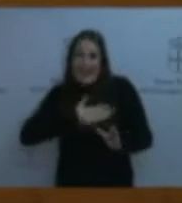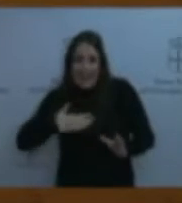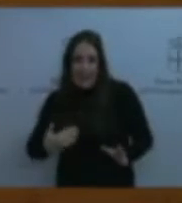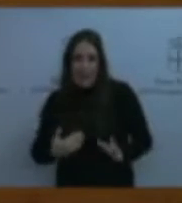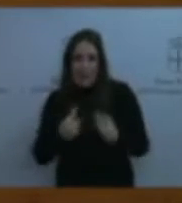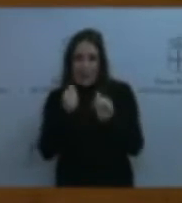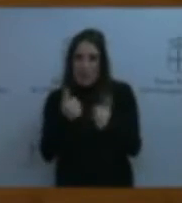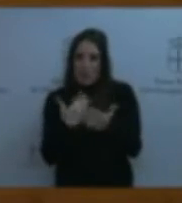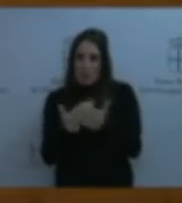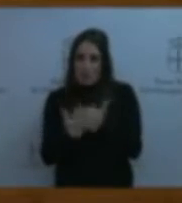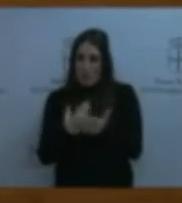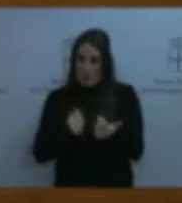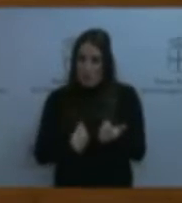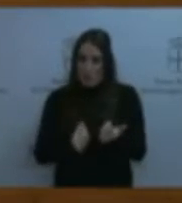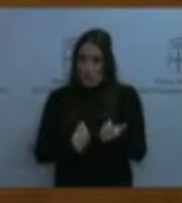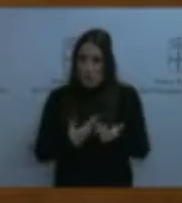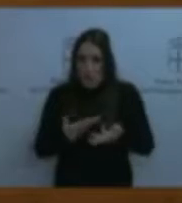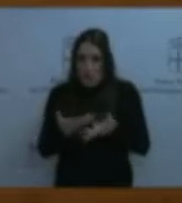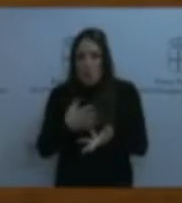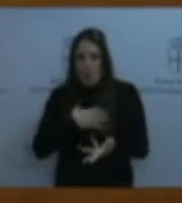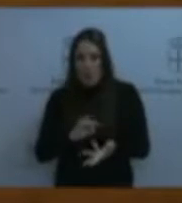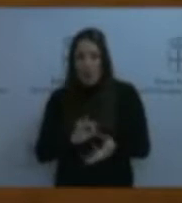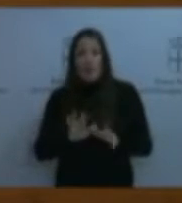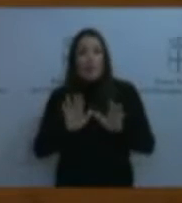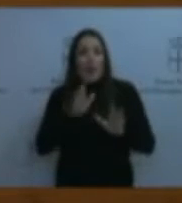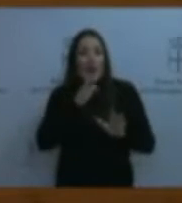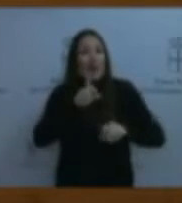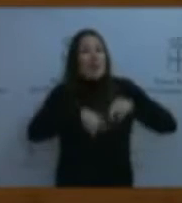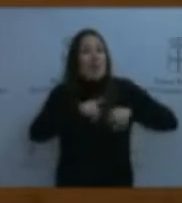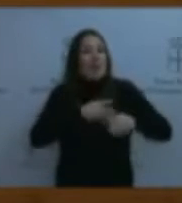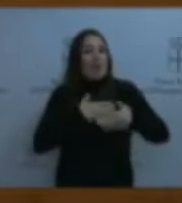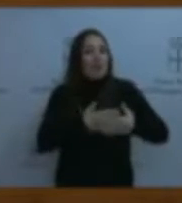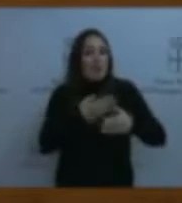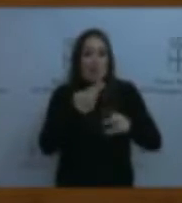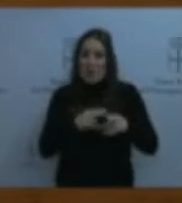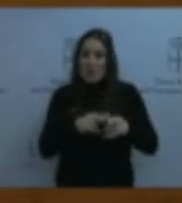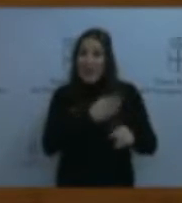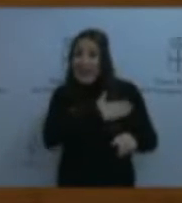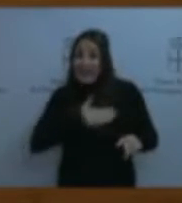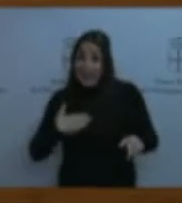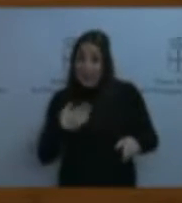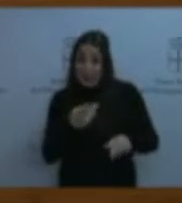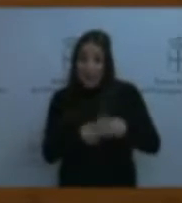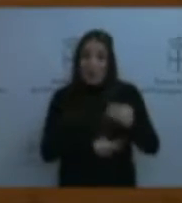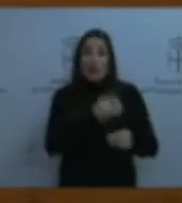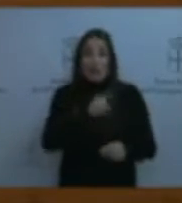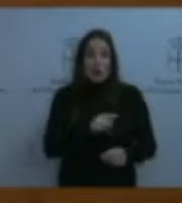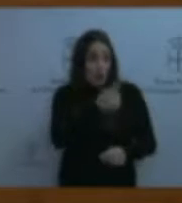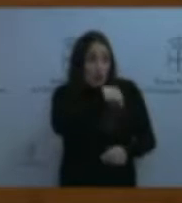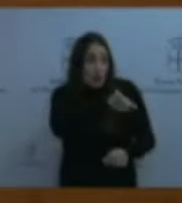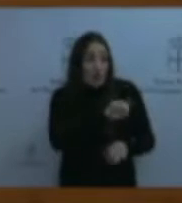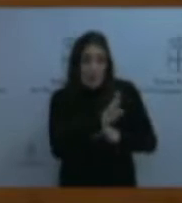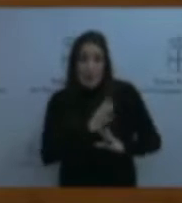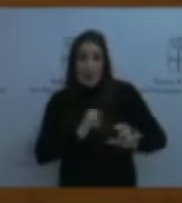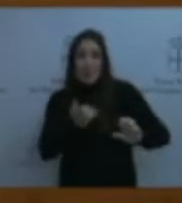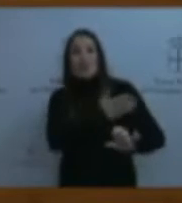certificar estos lineales. Ahora es la voluntad política de que ustedes quieran apostar por esto y que ustedes desde el Parlamento